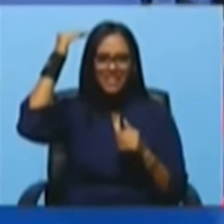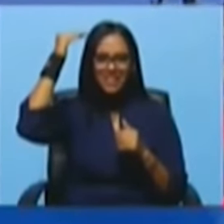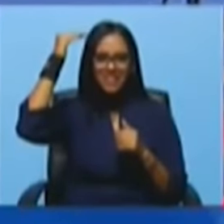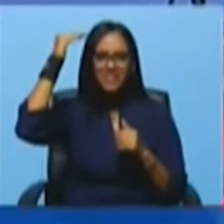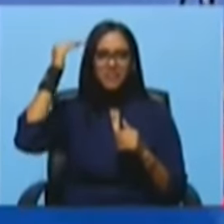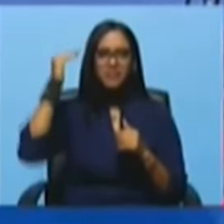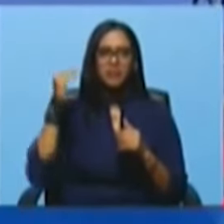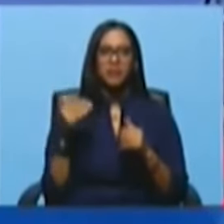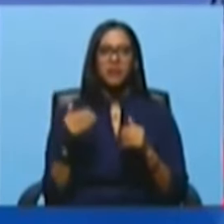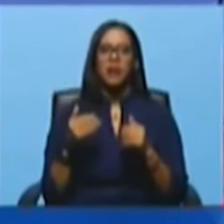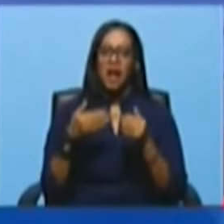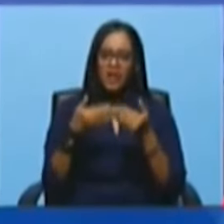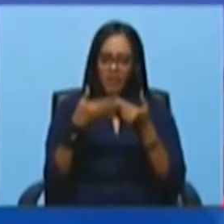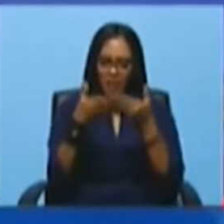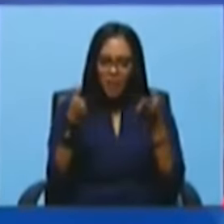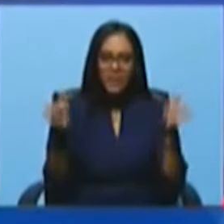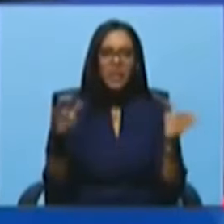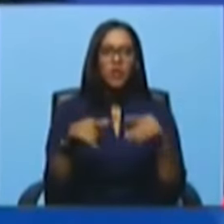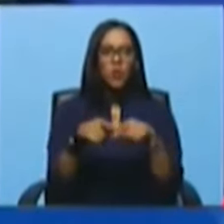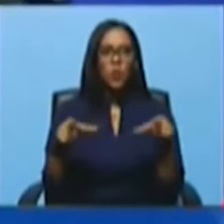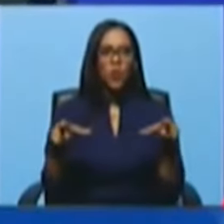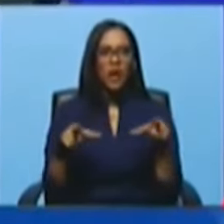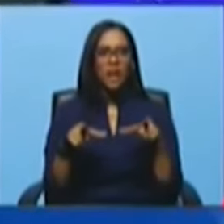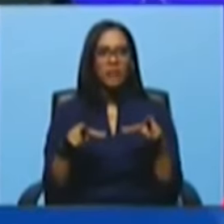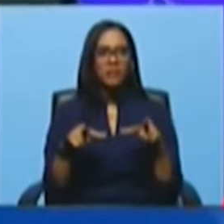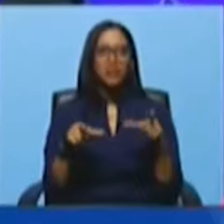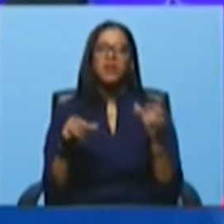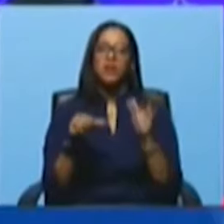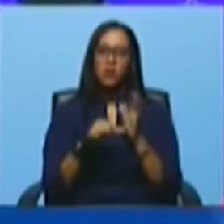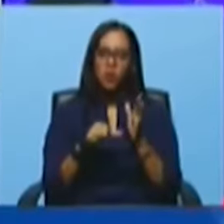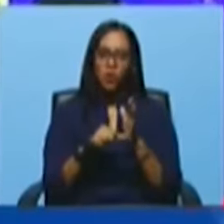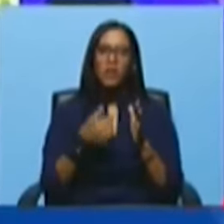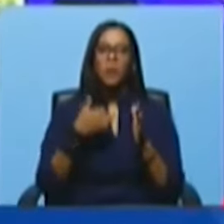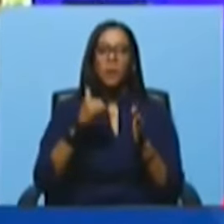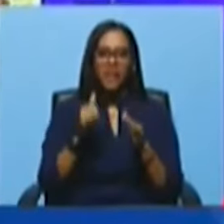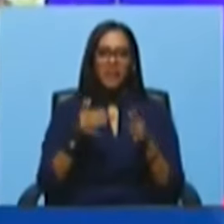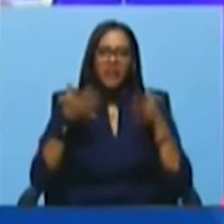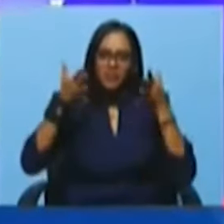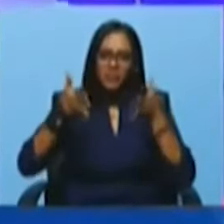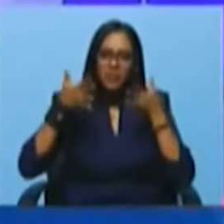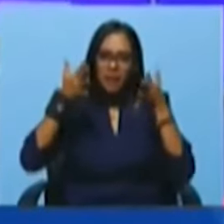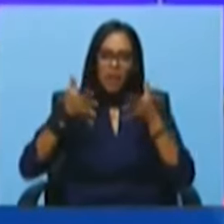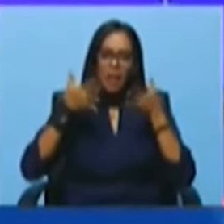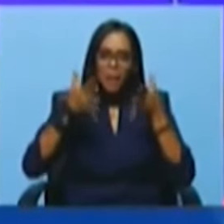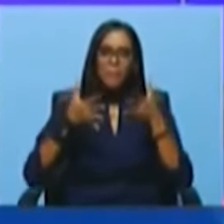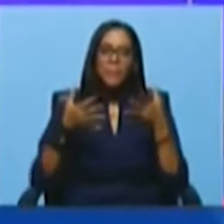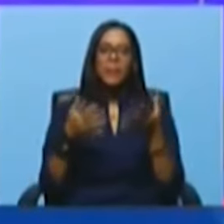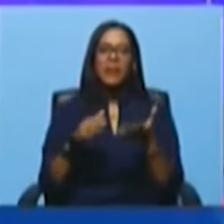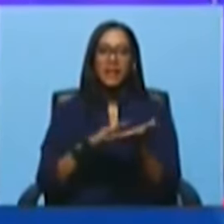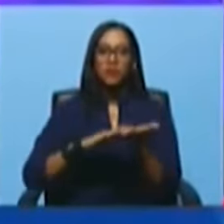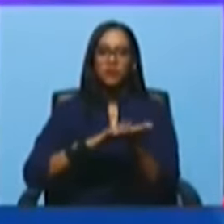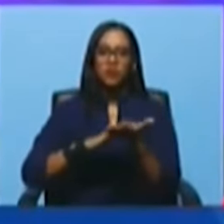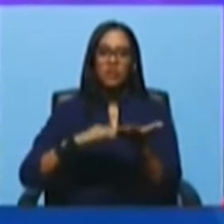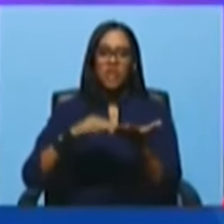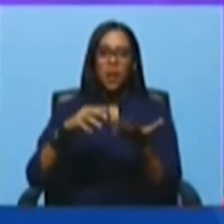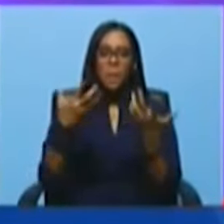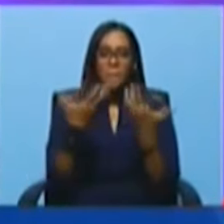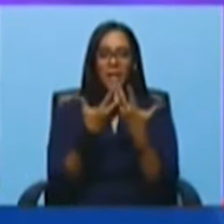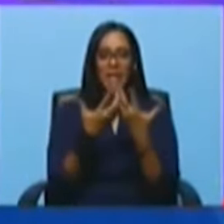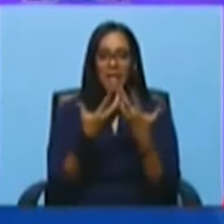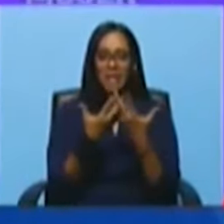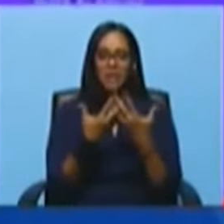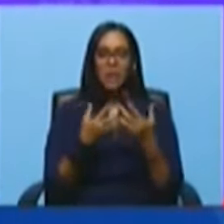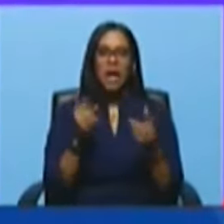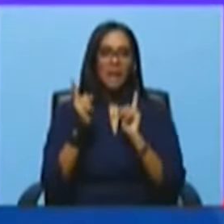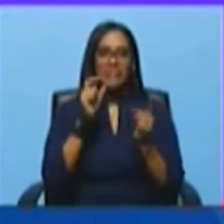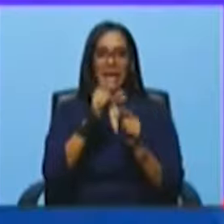abrir lugares donde pueda haber asesoría para el manejo de conflictos. A veces la gente se